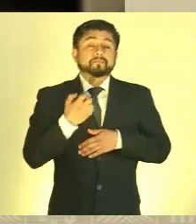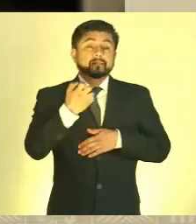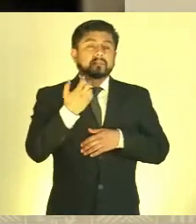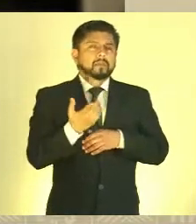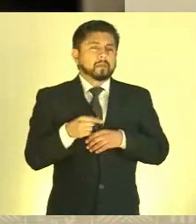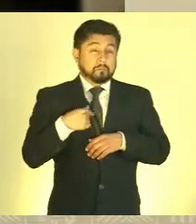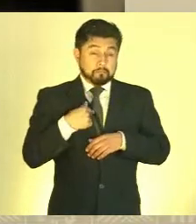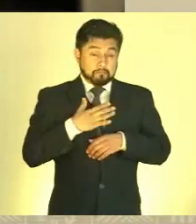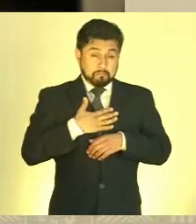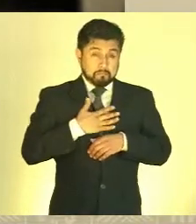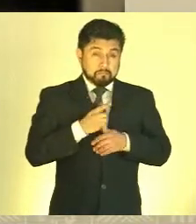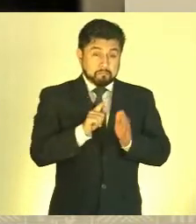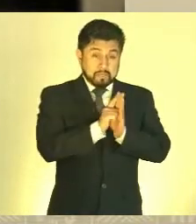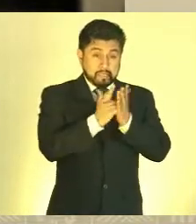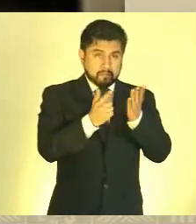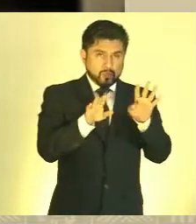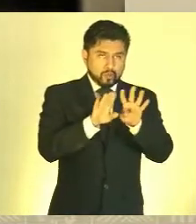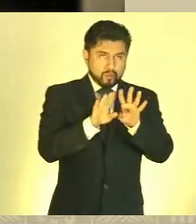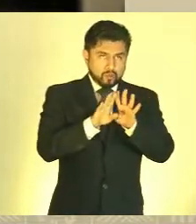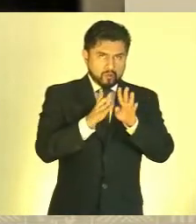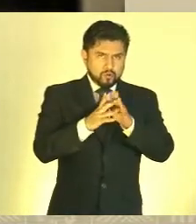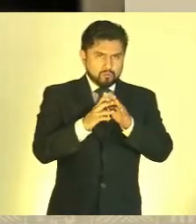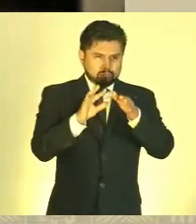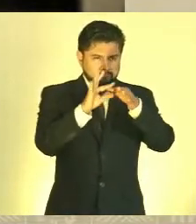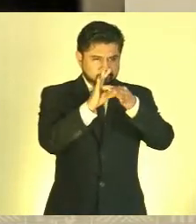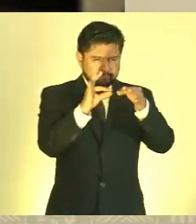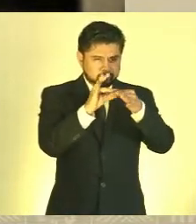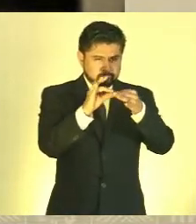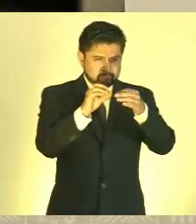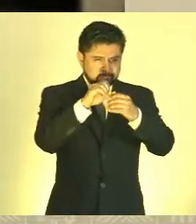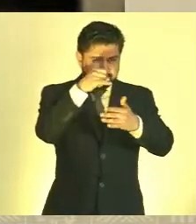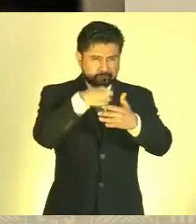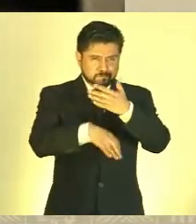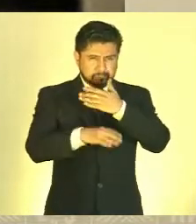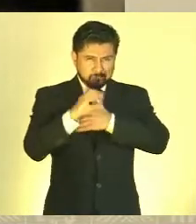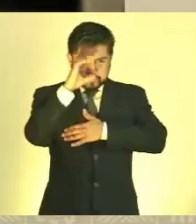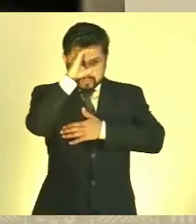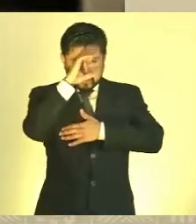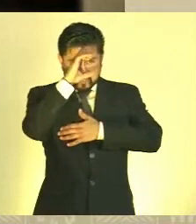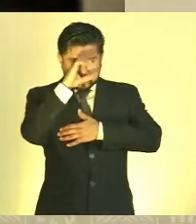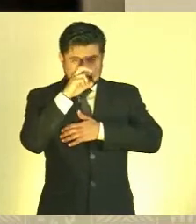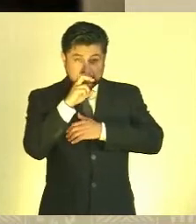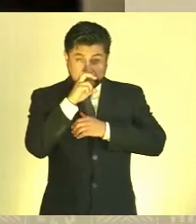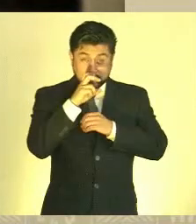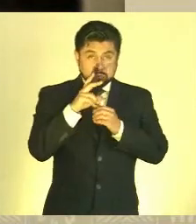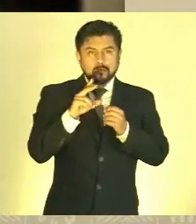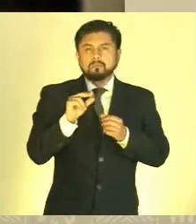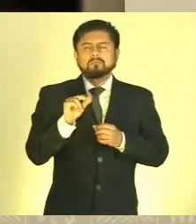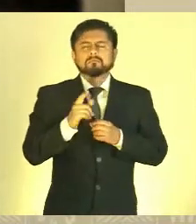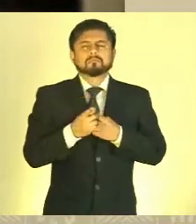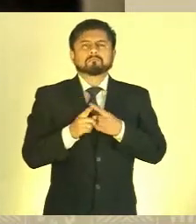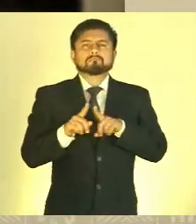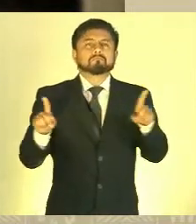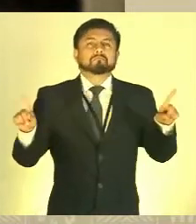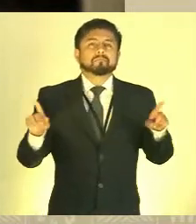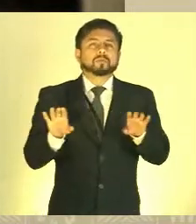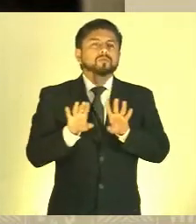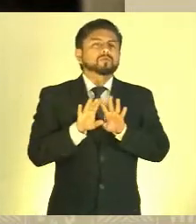de física, es también una novela policial. Se desarrolla en el CERN, como decías